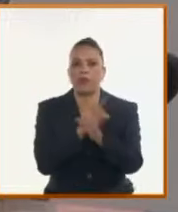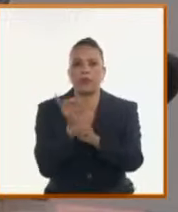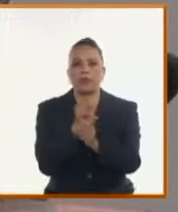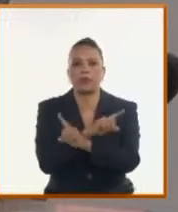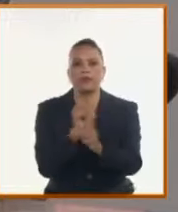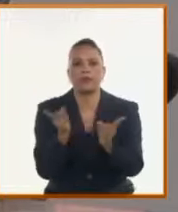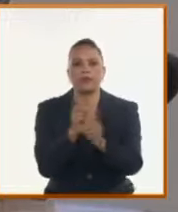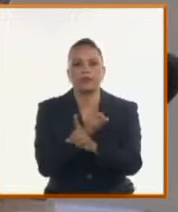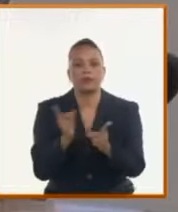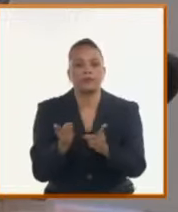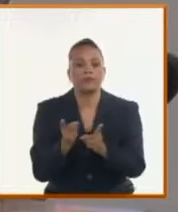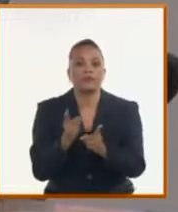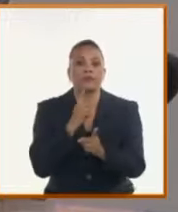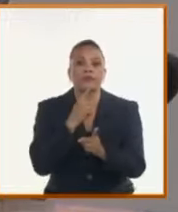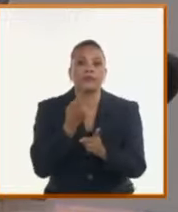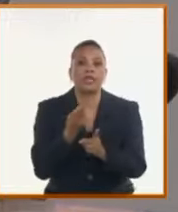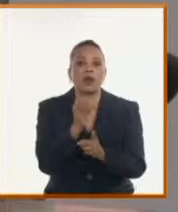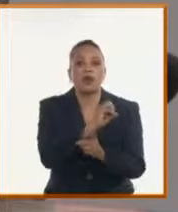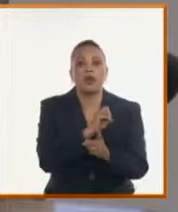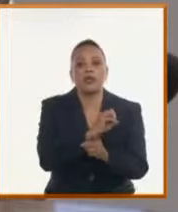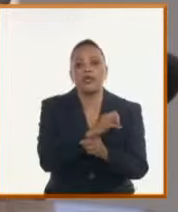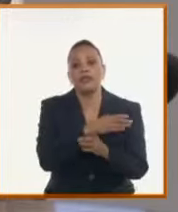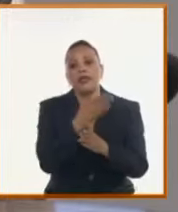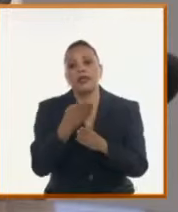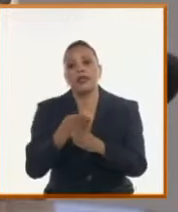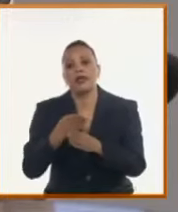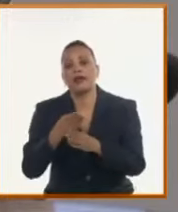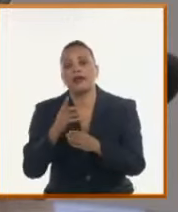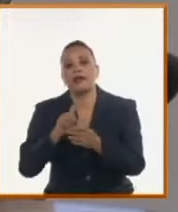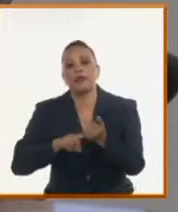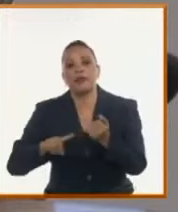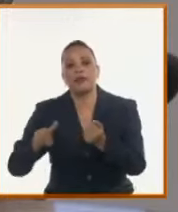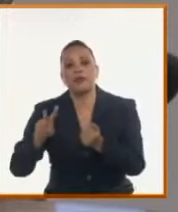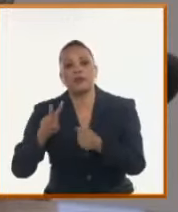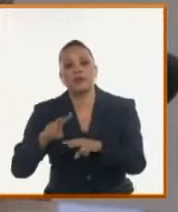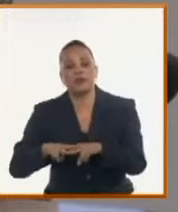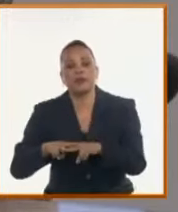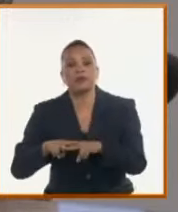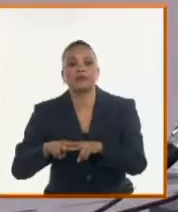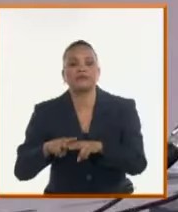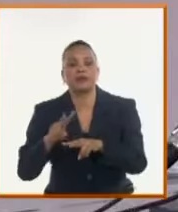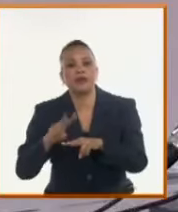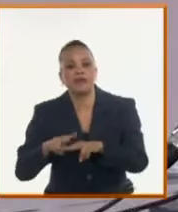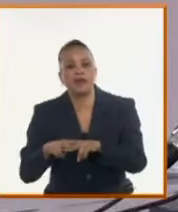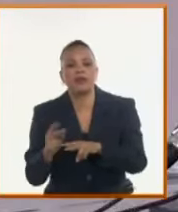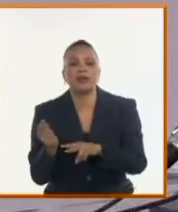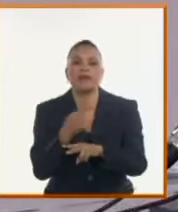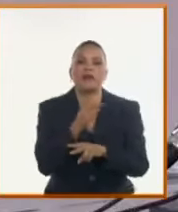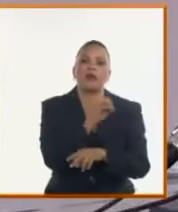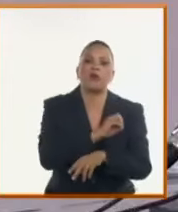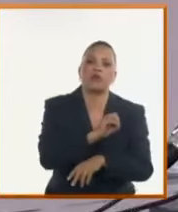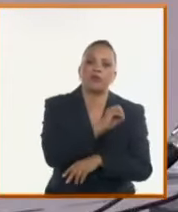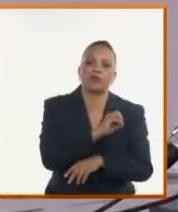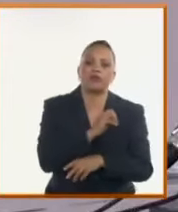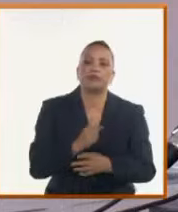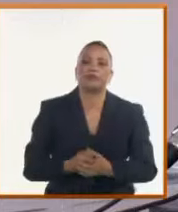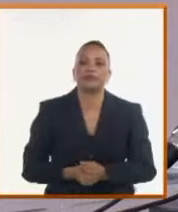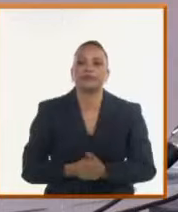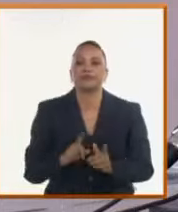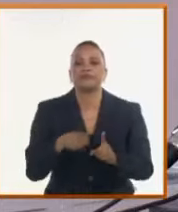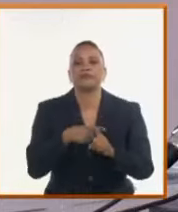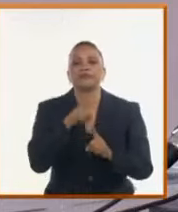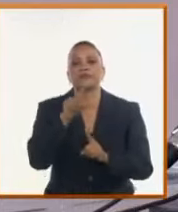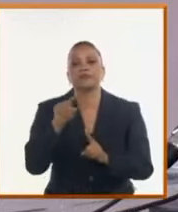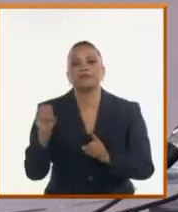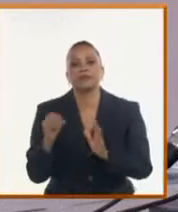hablando o sea sea de origen de de La Habana hacia las provinci y de las provincias hacia lavan y que estamos de más de 1600 pasajeros que se